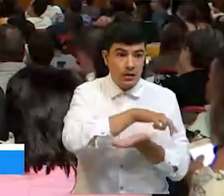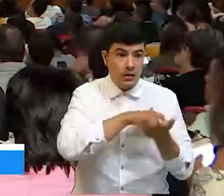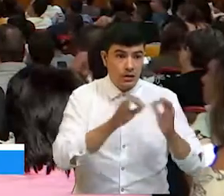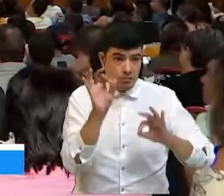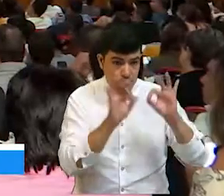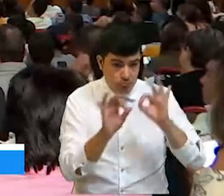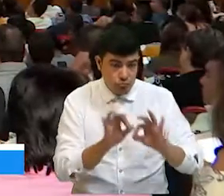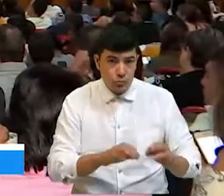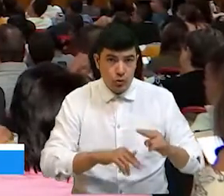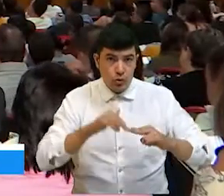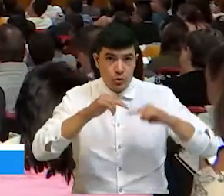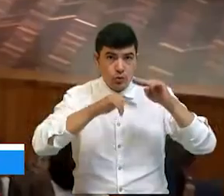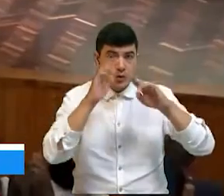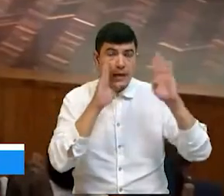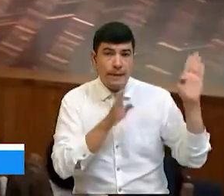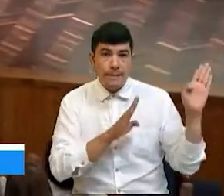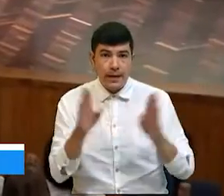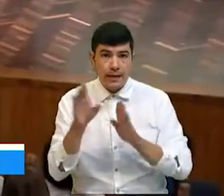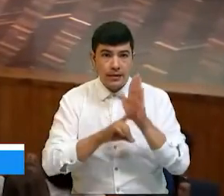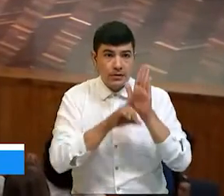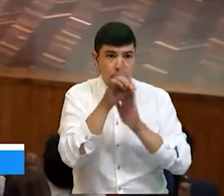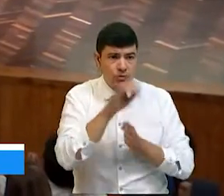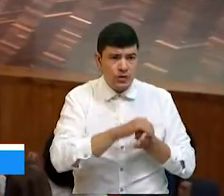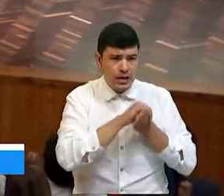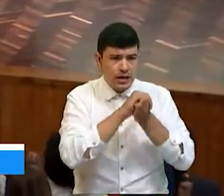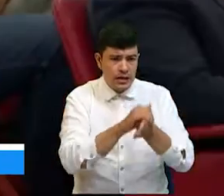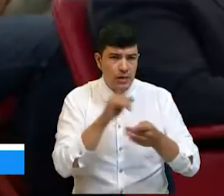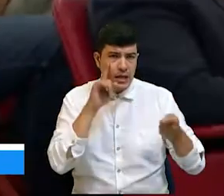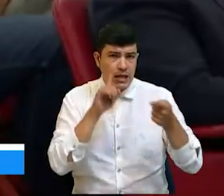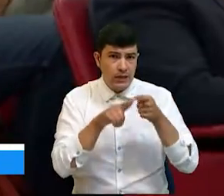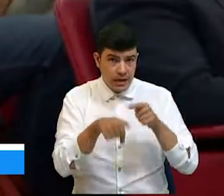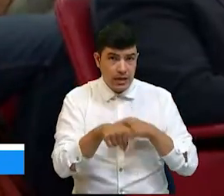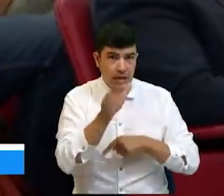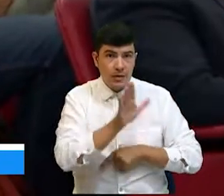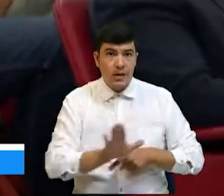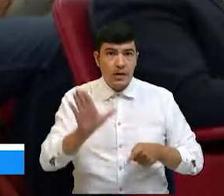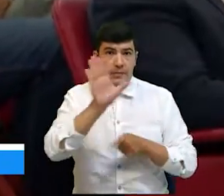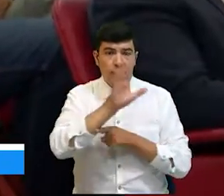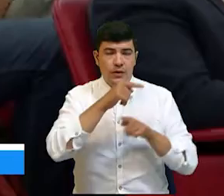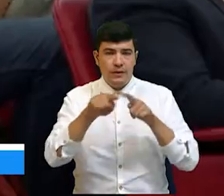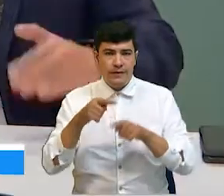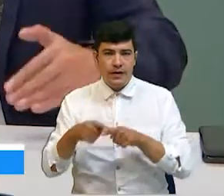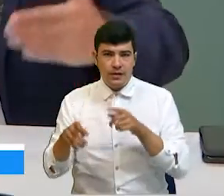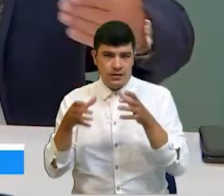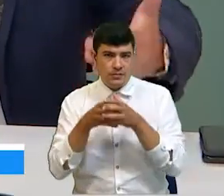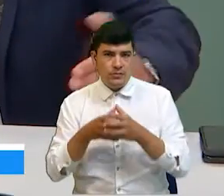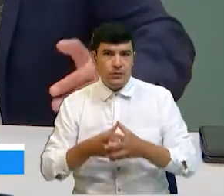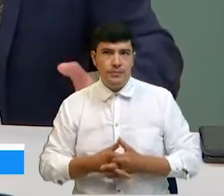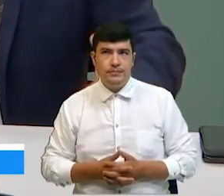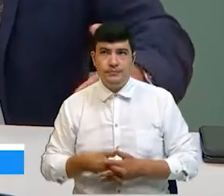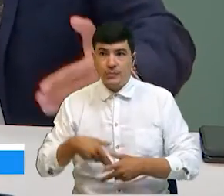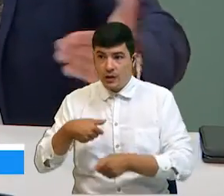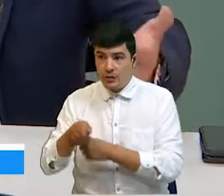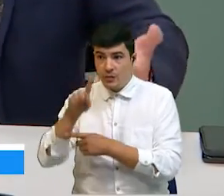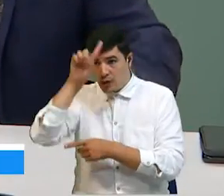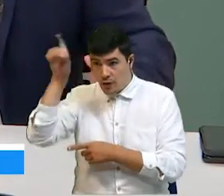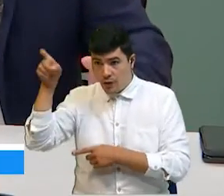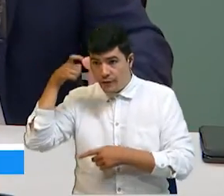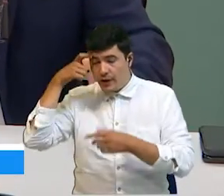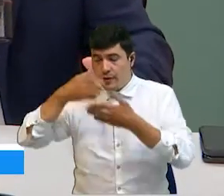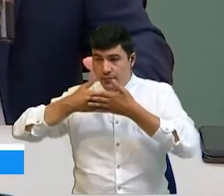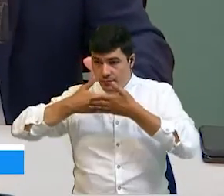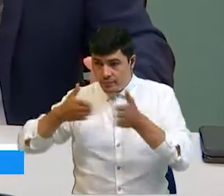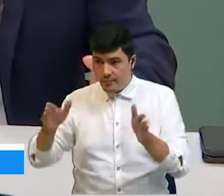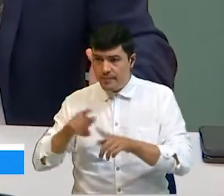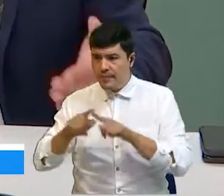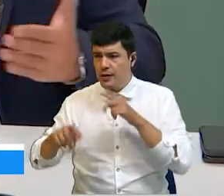el plan de desarrollo que guiará los destinos del departamento en varios frentes. Un gobierno de puertas abiertas, pero asimismo también construir